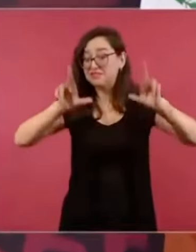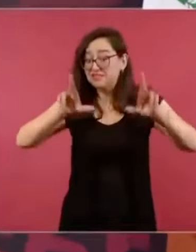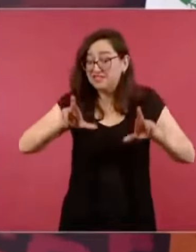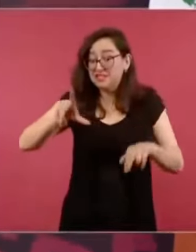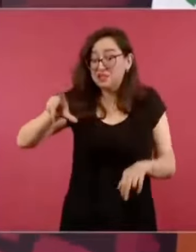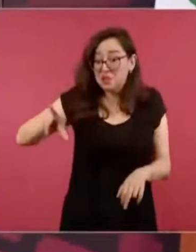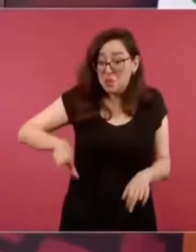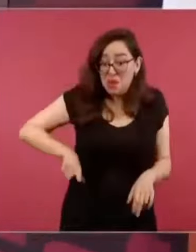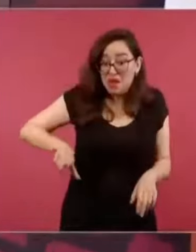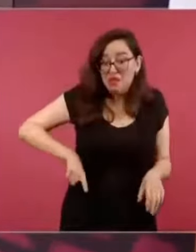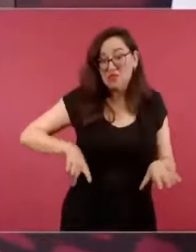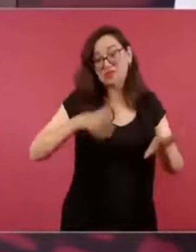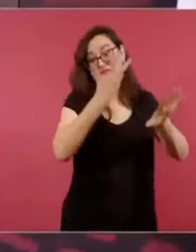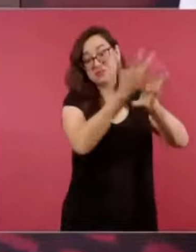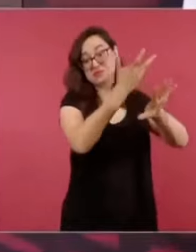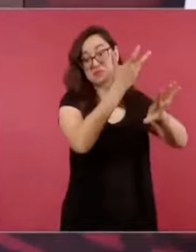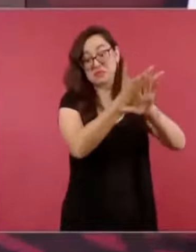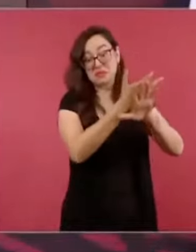Entonces,